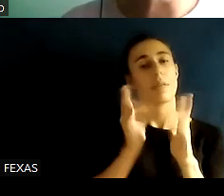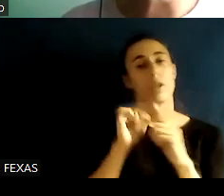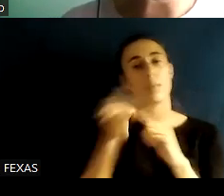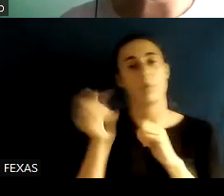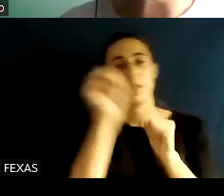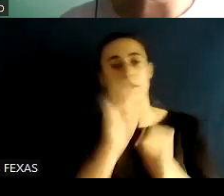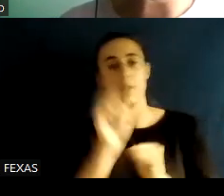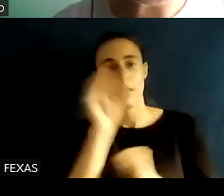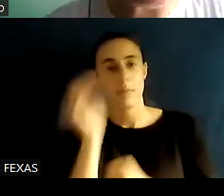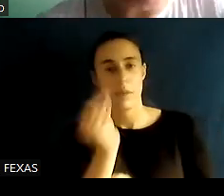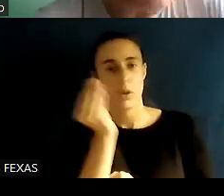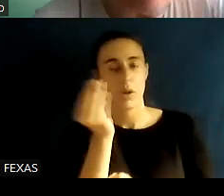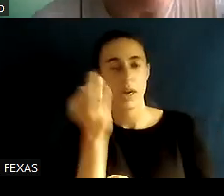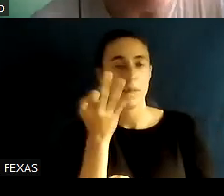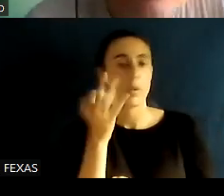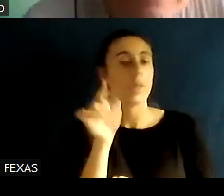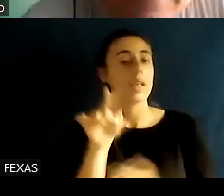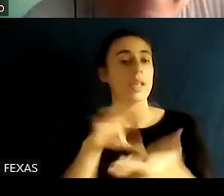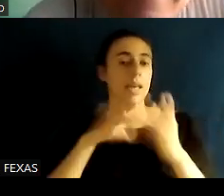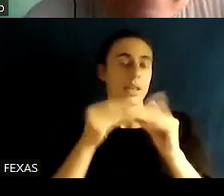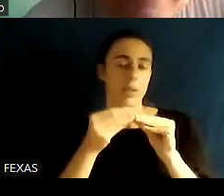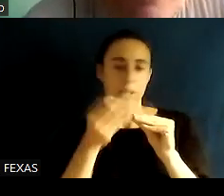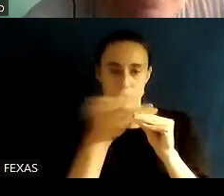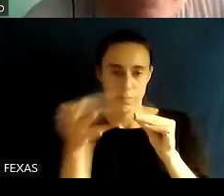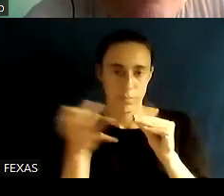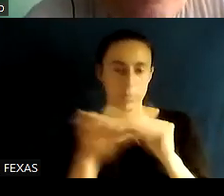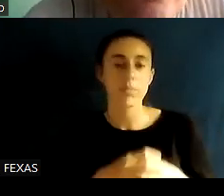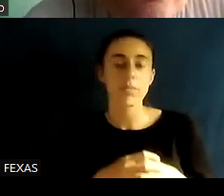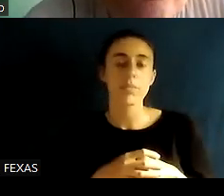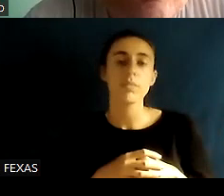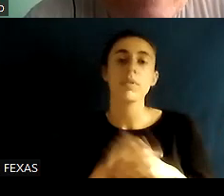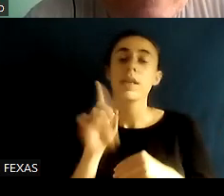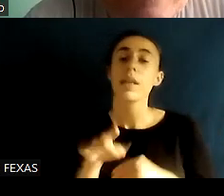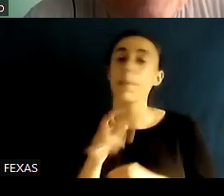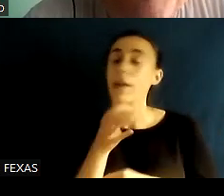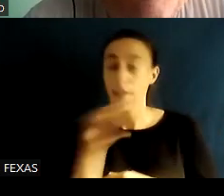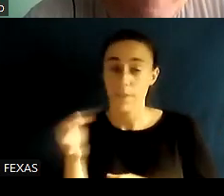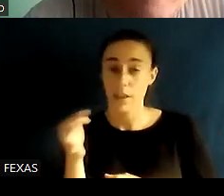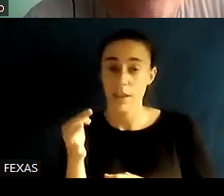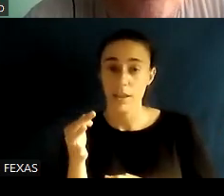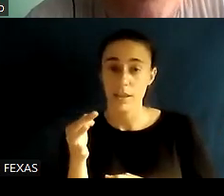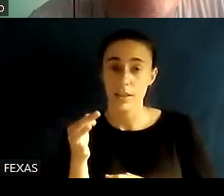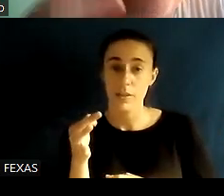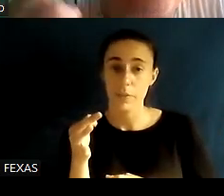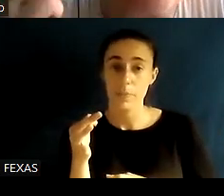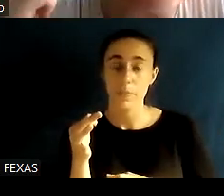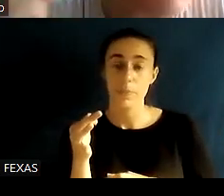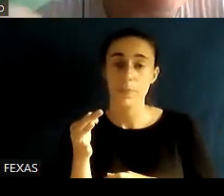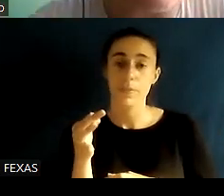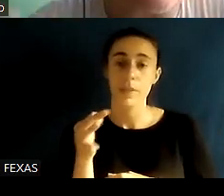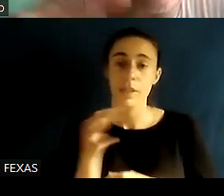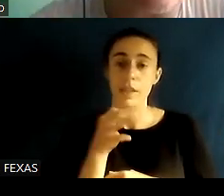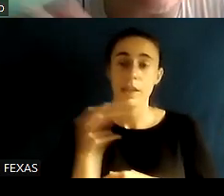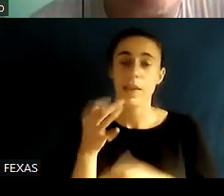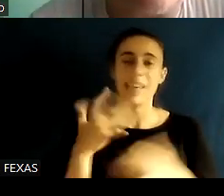adaptógeno muy adecuado y muy eficaz, sobre todo sobre dos